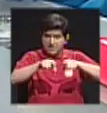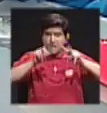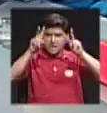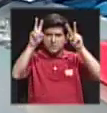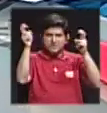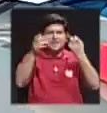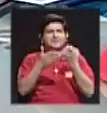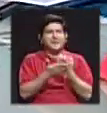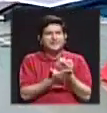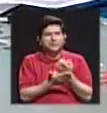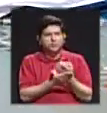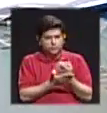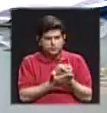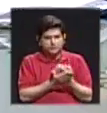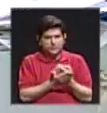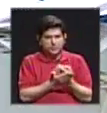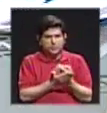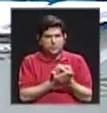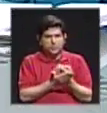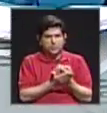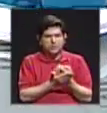tema económico